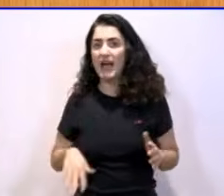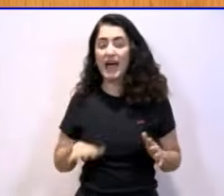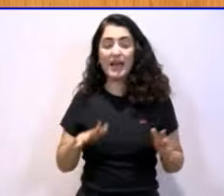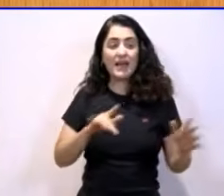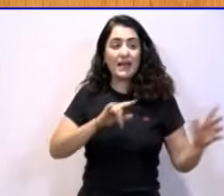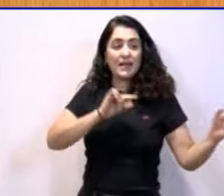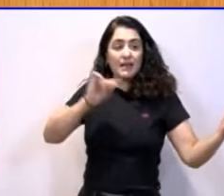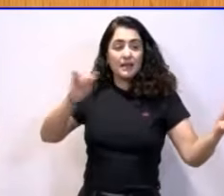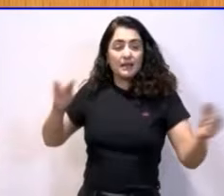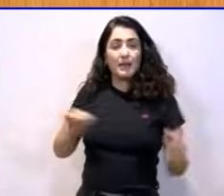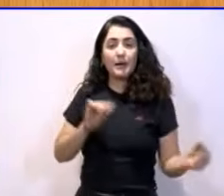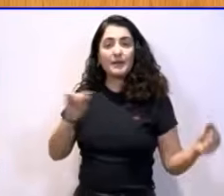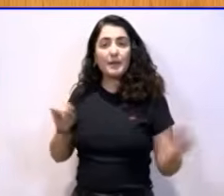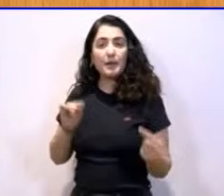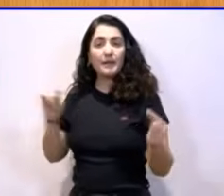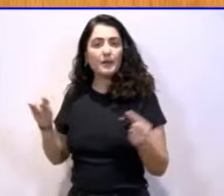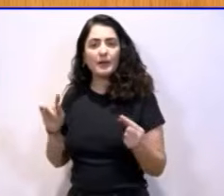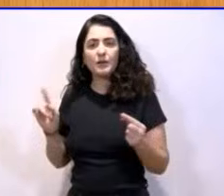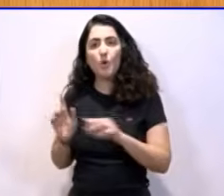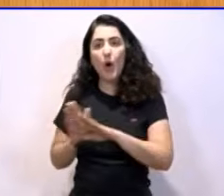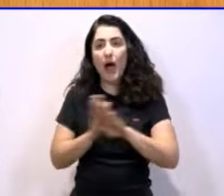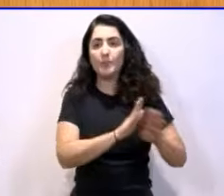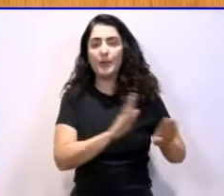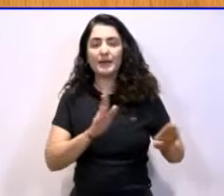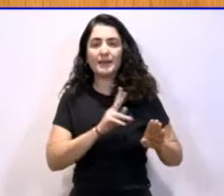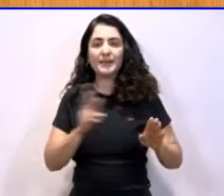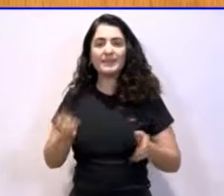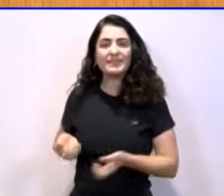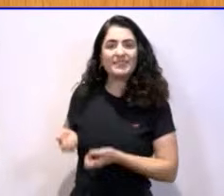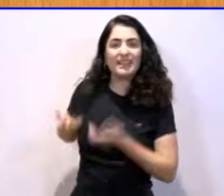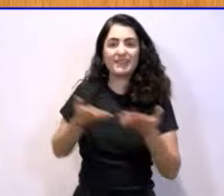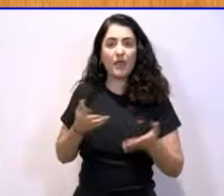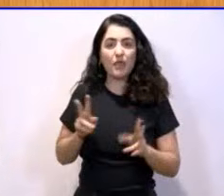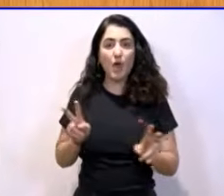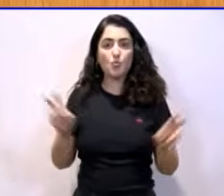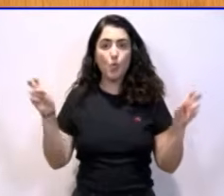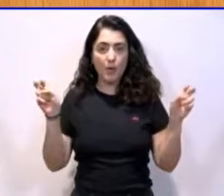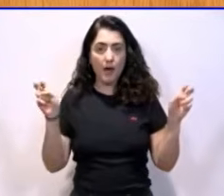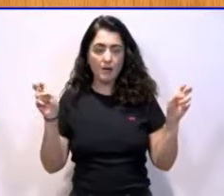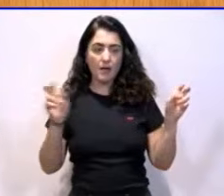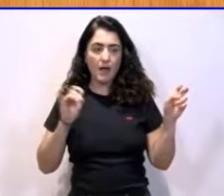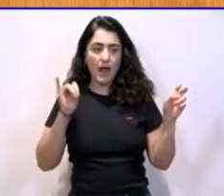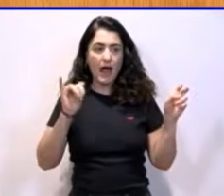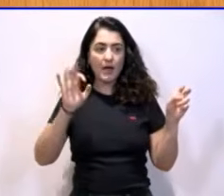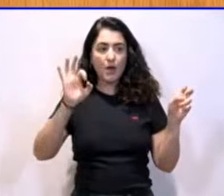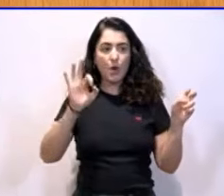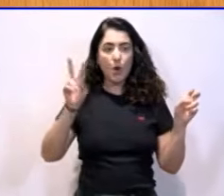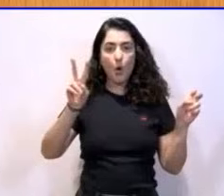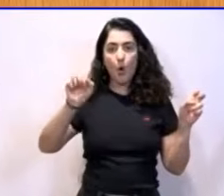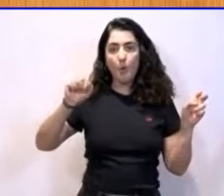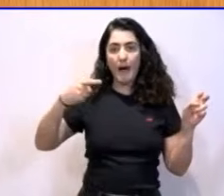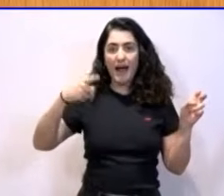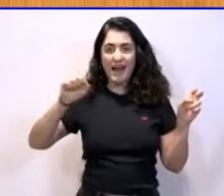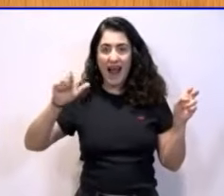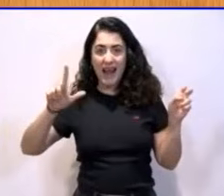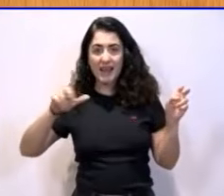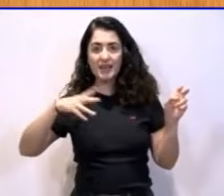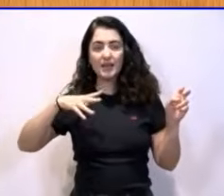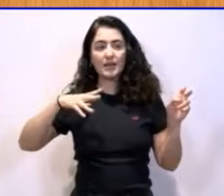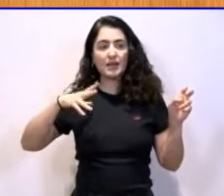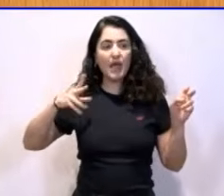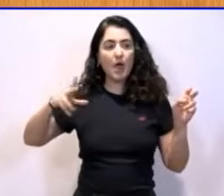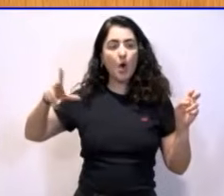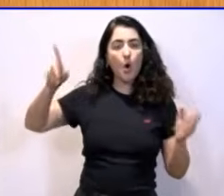pues precisamente tenemos una nueva sentencia, ¿no? La sentencia Obadal, que un poco vuelve a